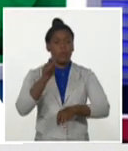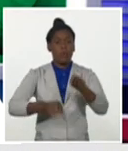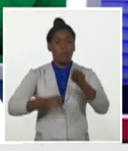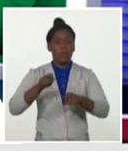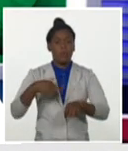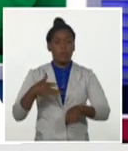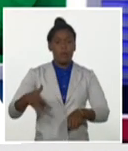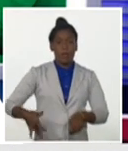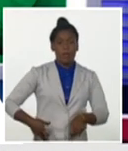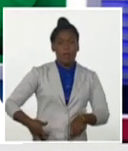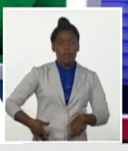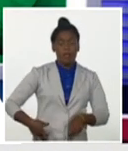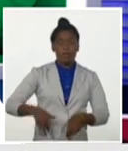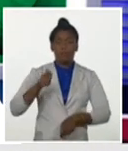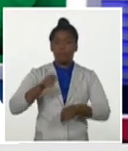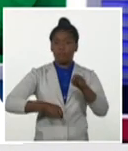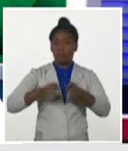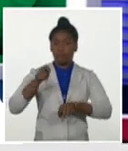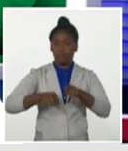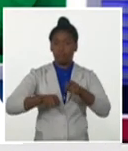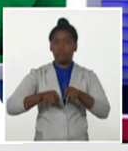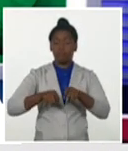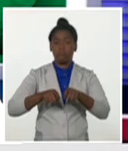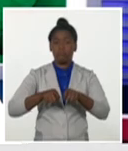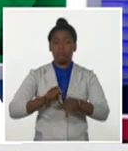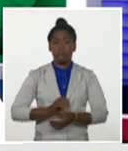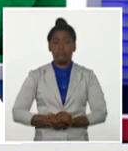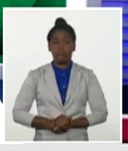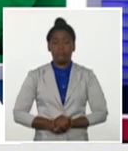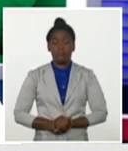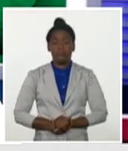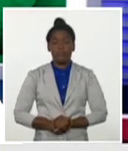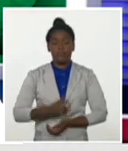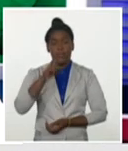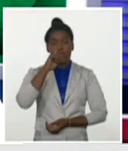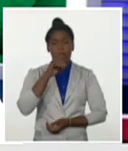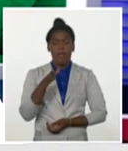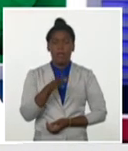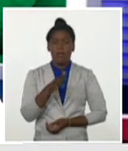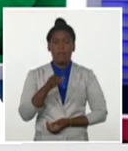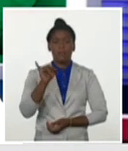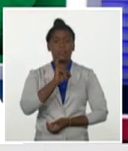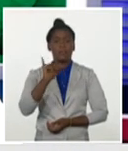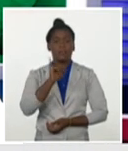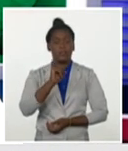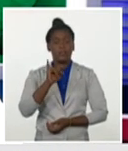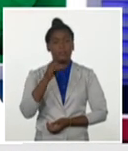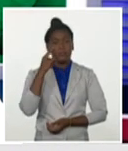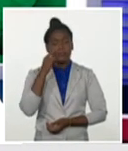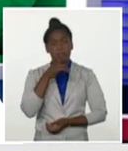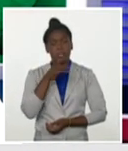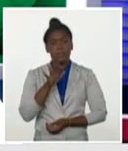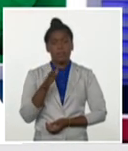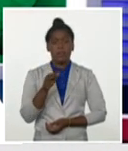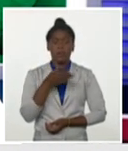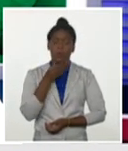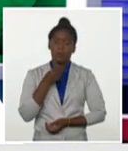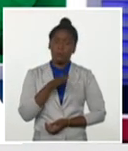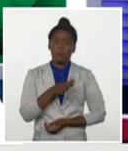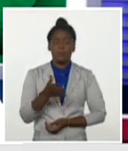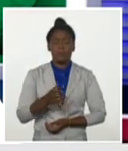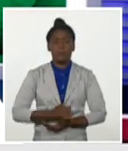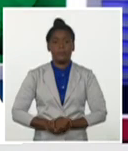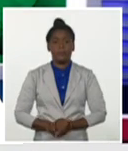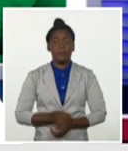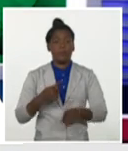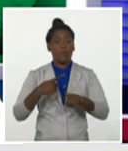oclusión intestinal, y 66 años, relativamente joven. Fallece un paciente de 62 años de